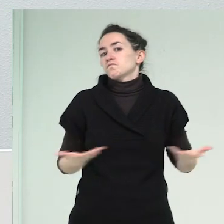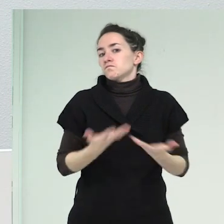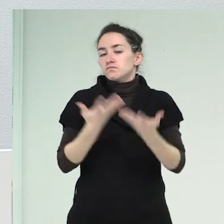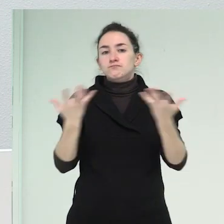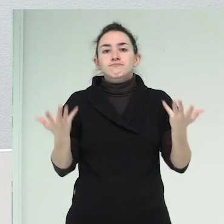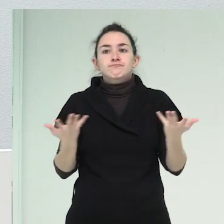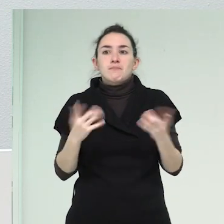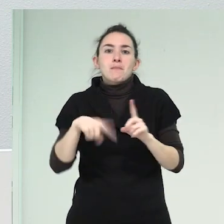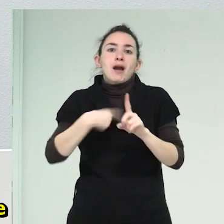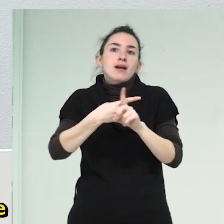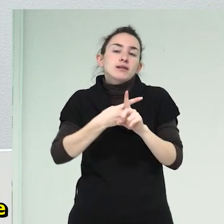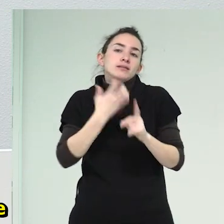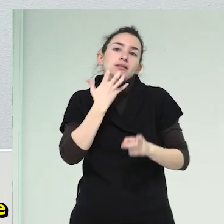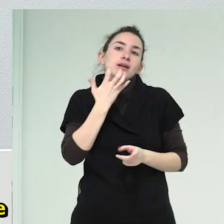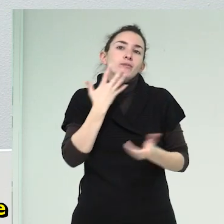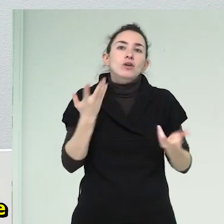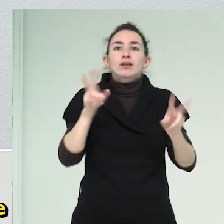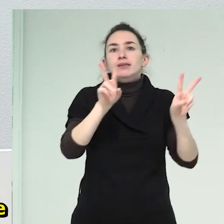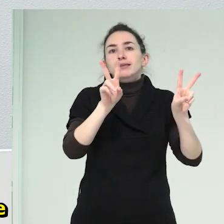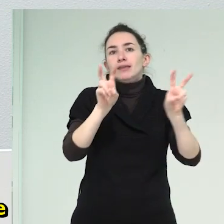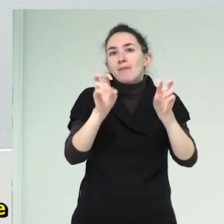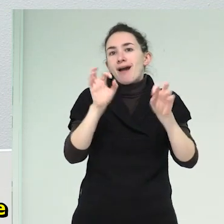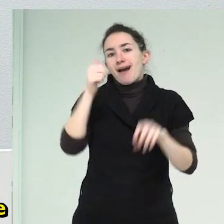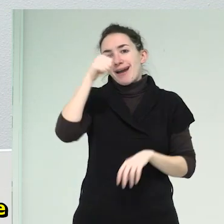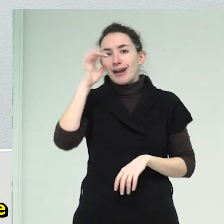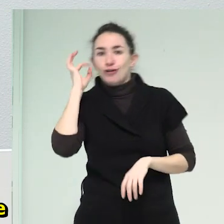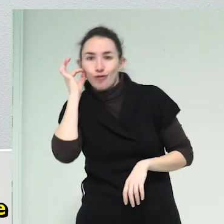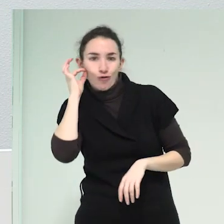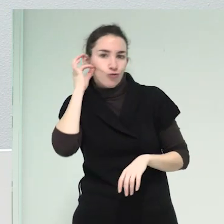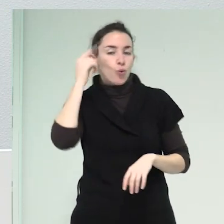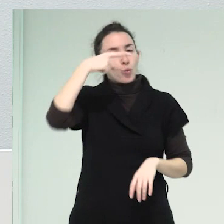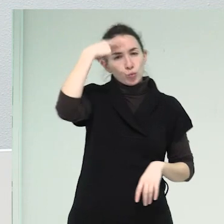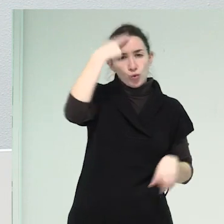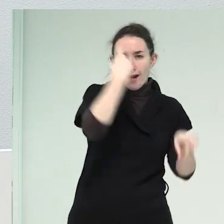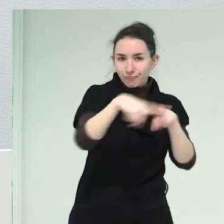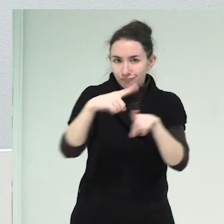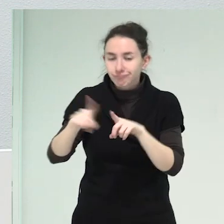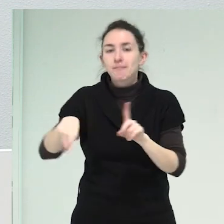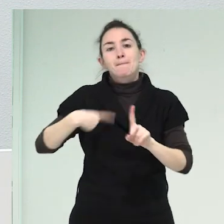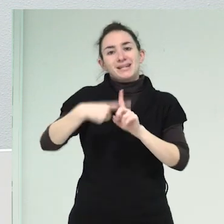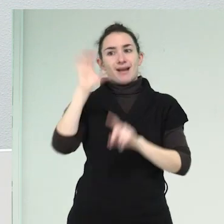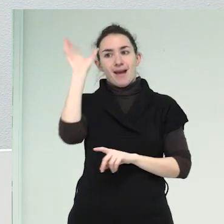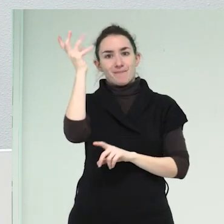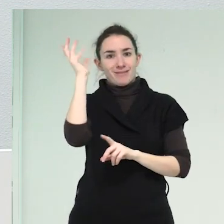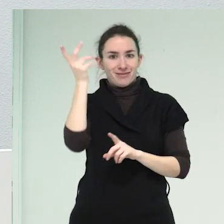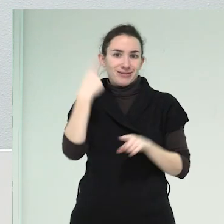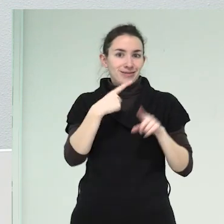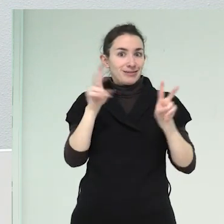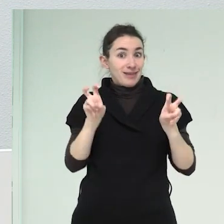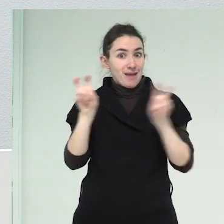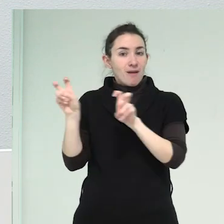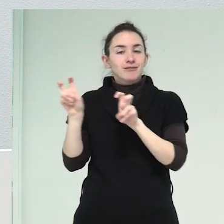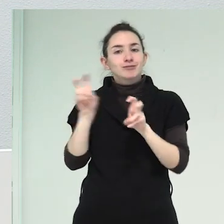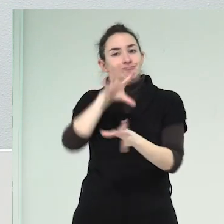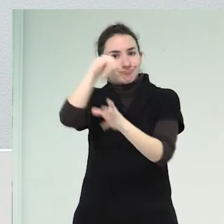de poder incorporar también los temas de género, interculturalidad y medio ambiente en esta asociación. Y